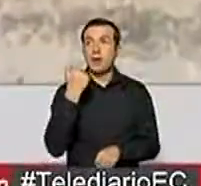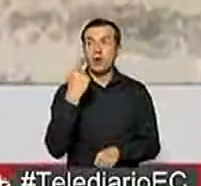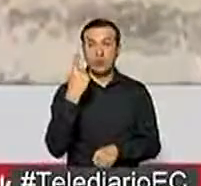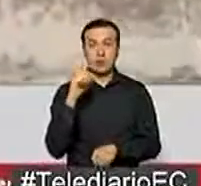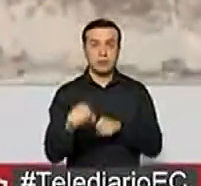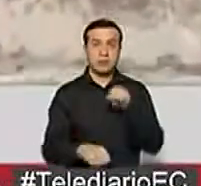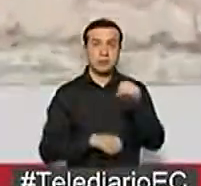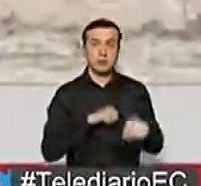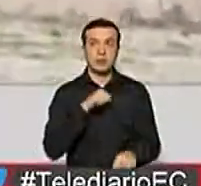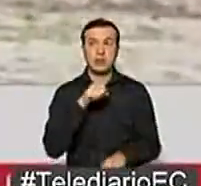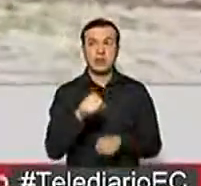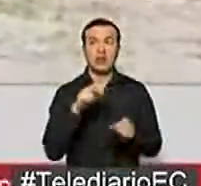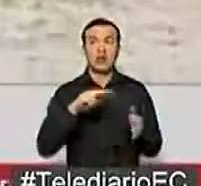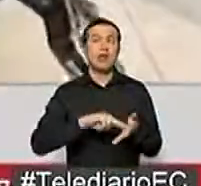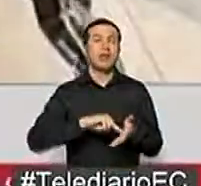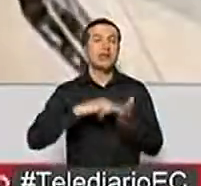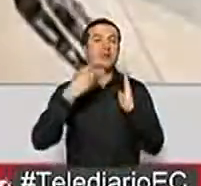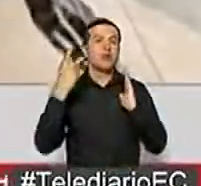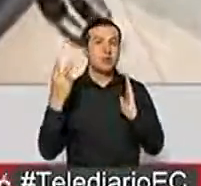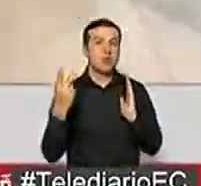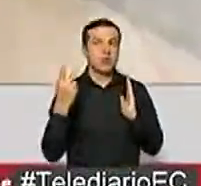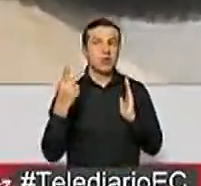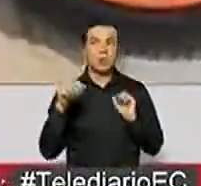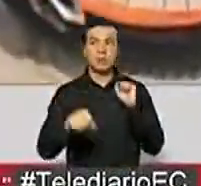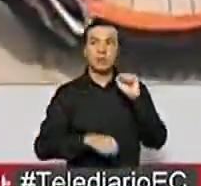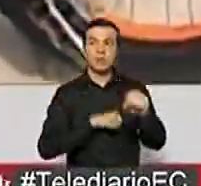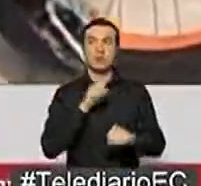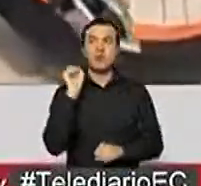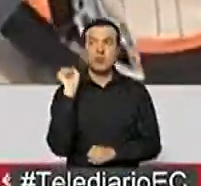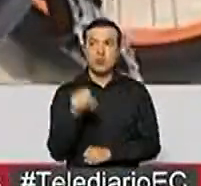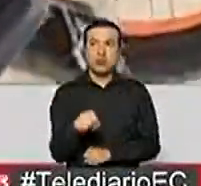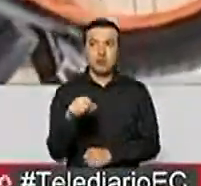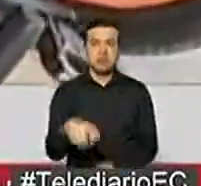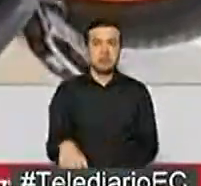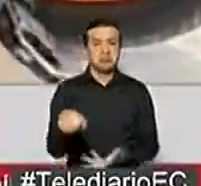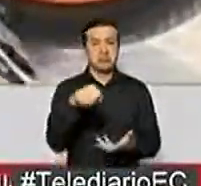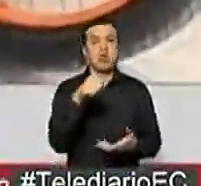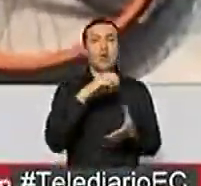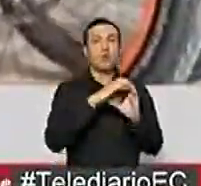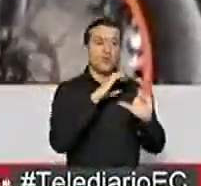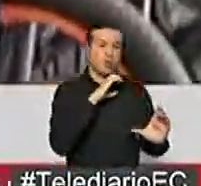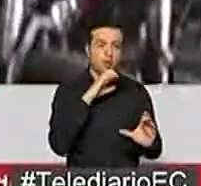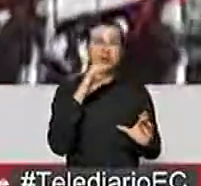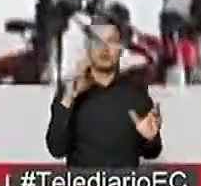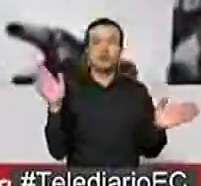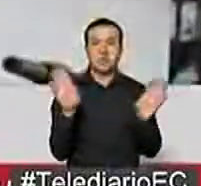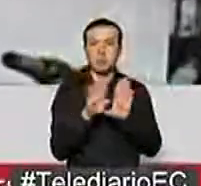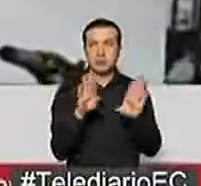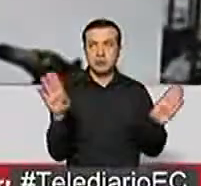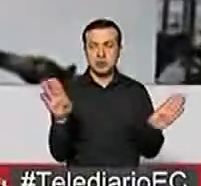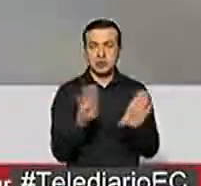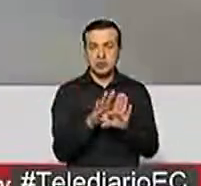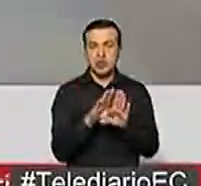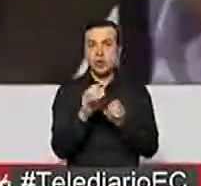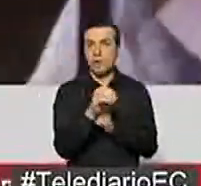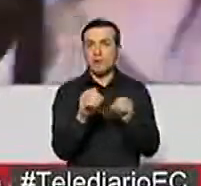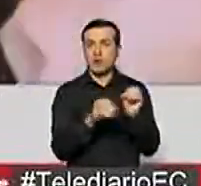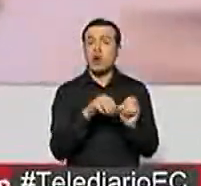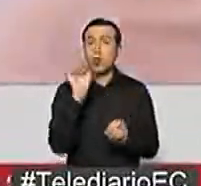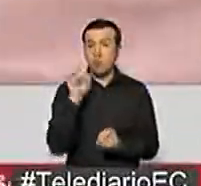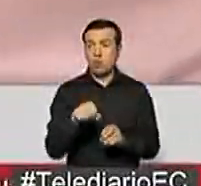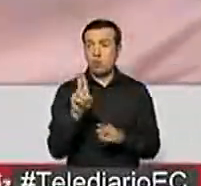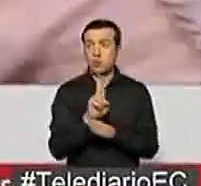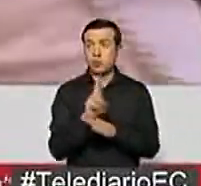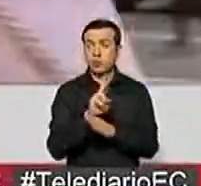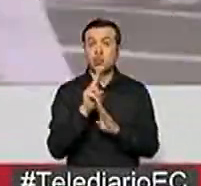bicicleta que utiliza tecnología. Esta tranquilamente la podemos subir al bus, la puede subir a un ascensor. En la oficina. El proyecto